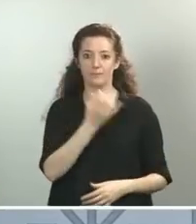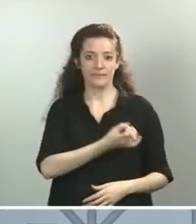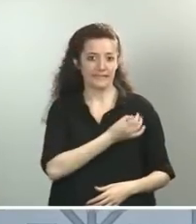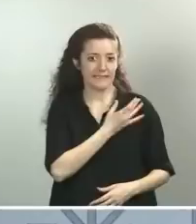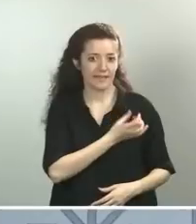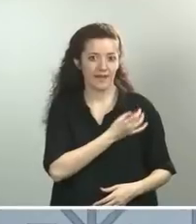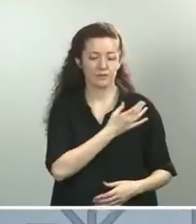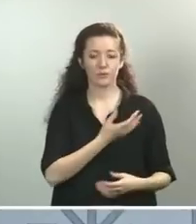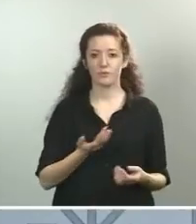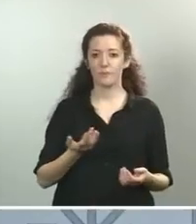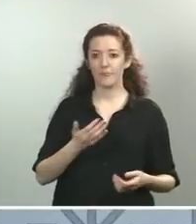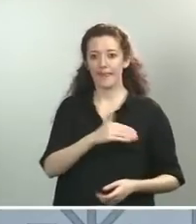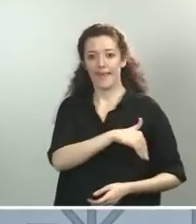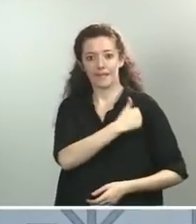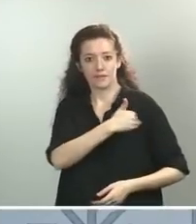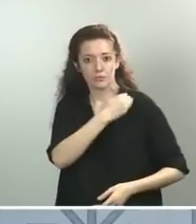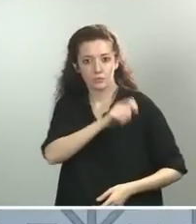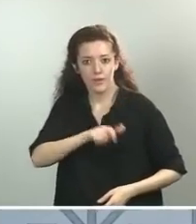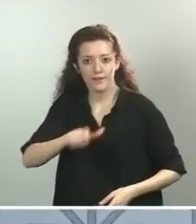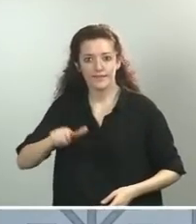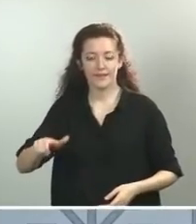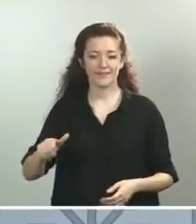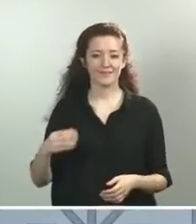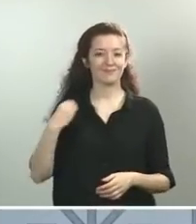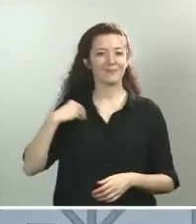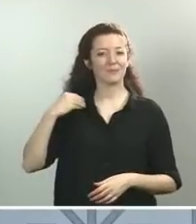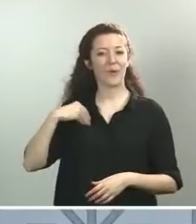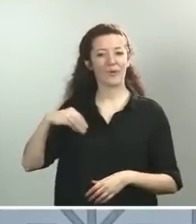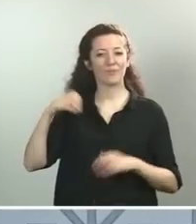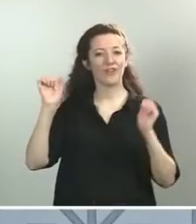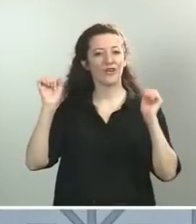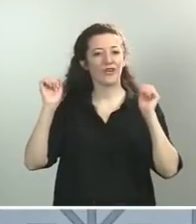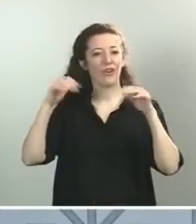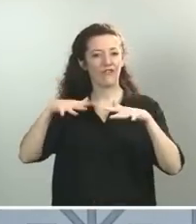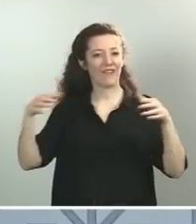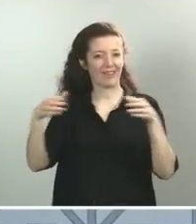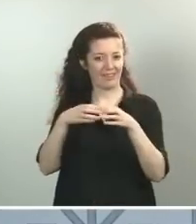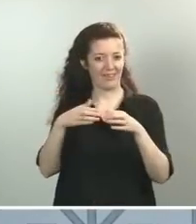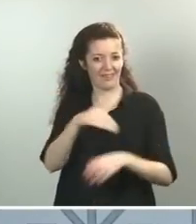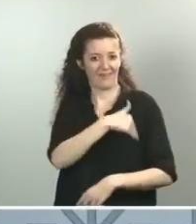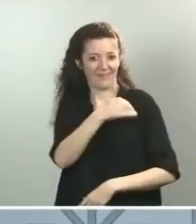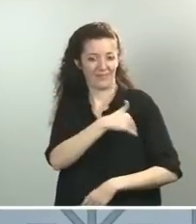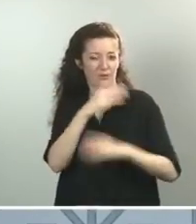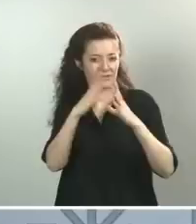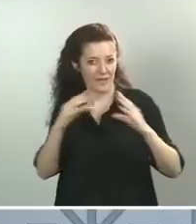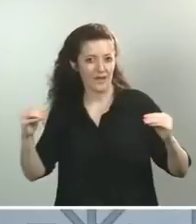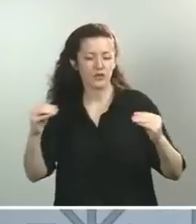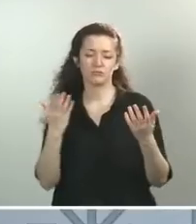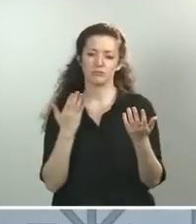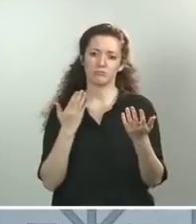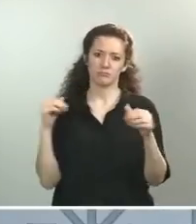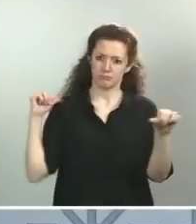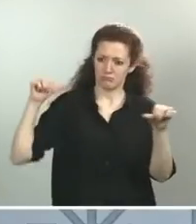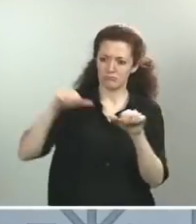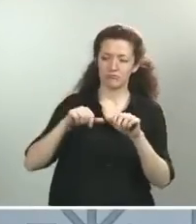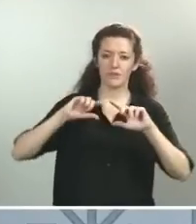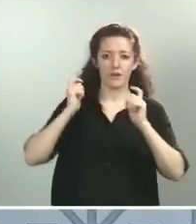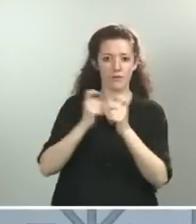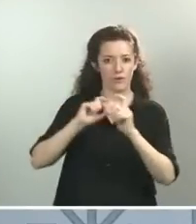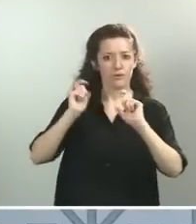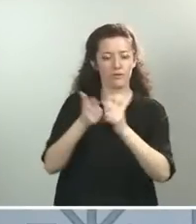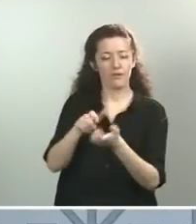Conferencia de Estudiantes Universitarios, con os que hemos discutido todo e planteado unha serie de temas